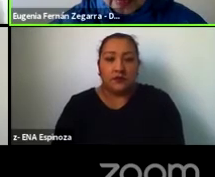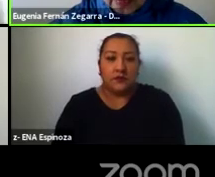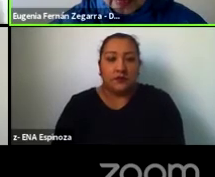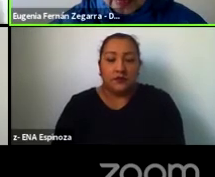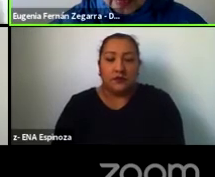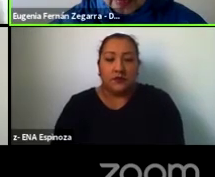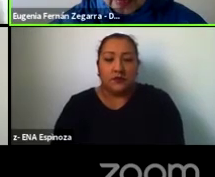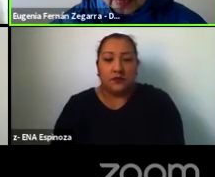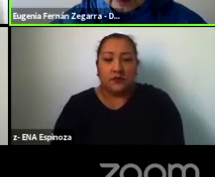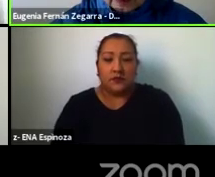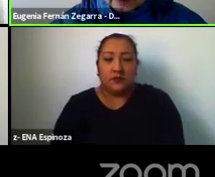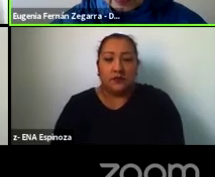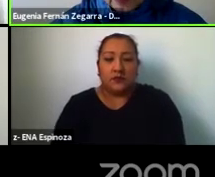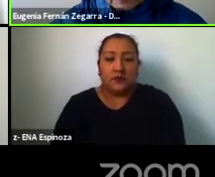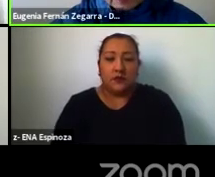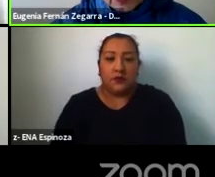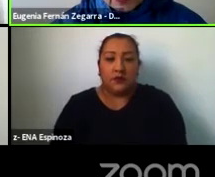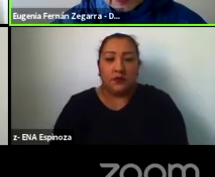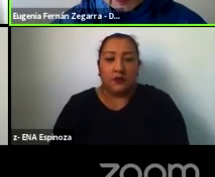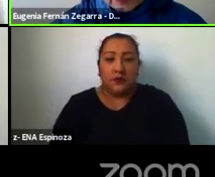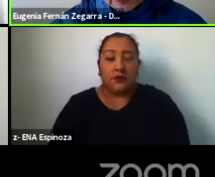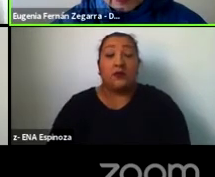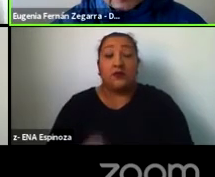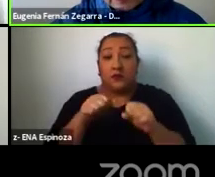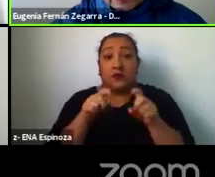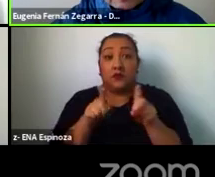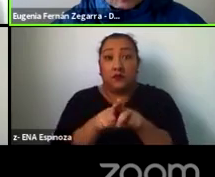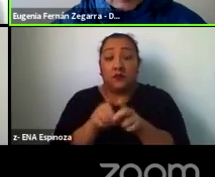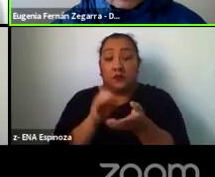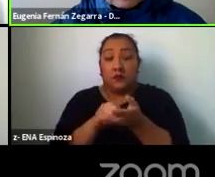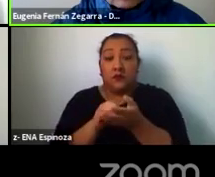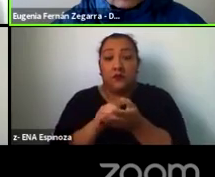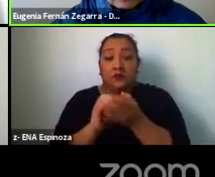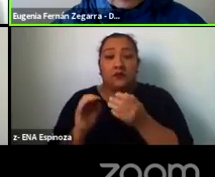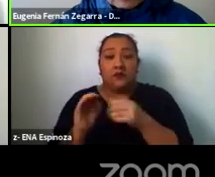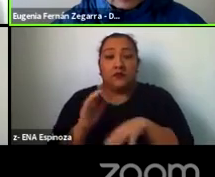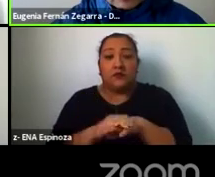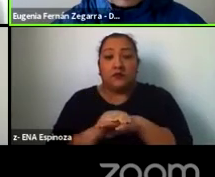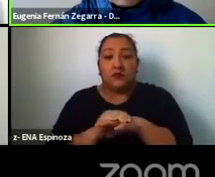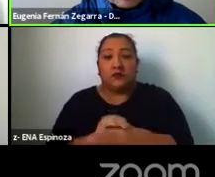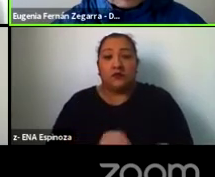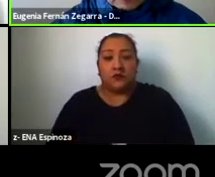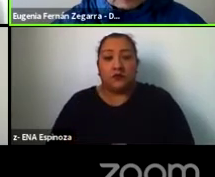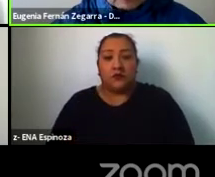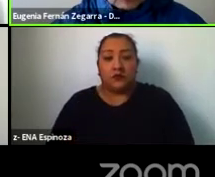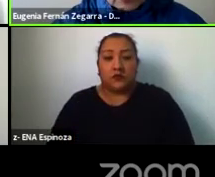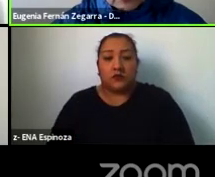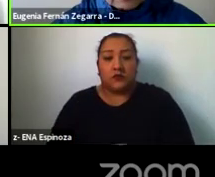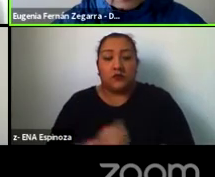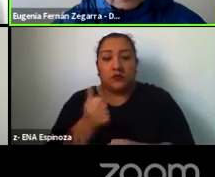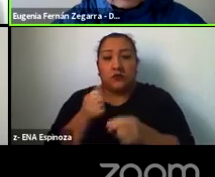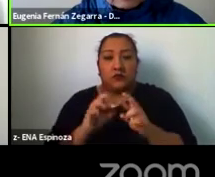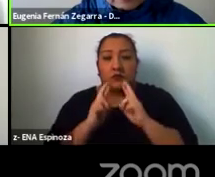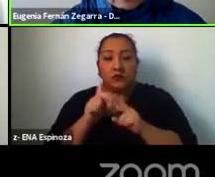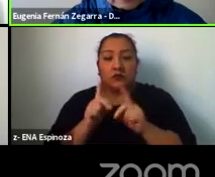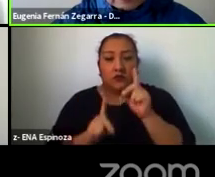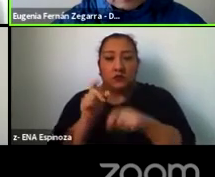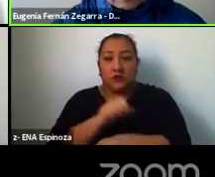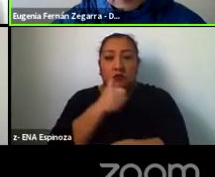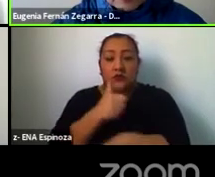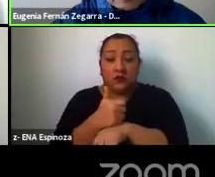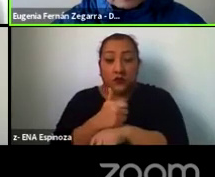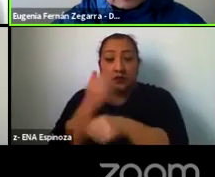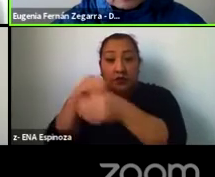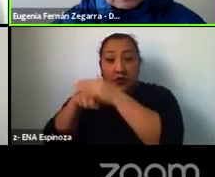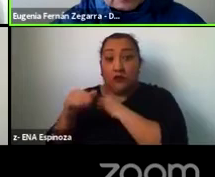Janet, precisar también acerca de cuál ha sido la respuesta de las autoridades ediles en